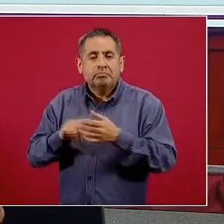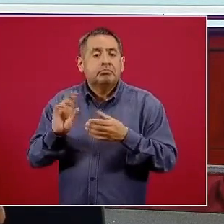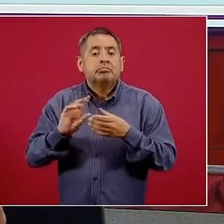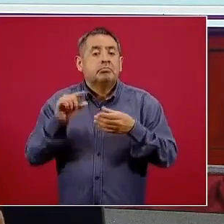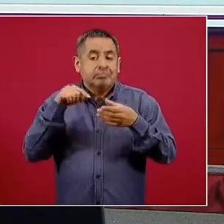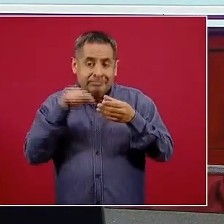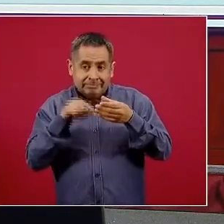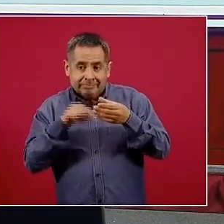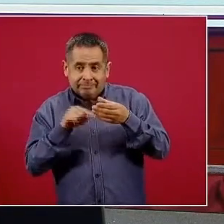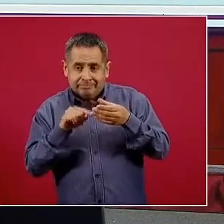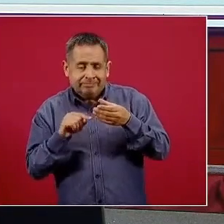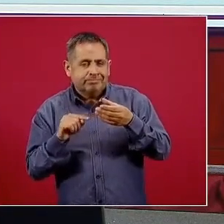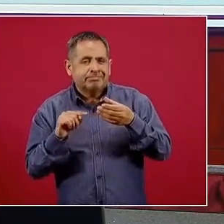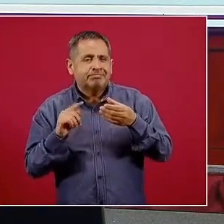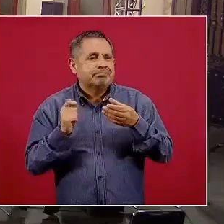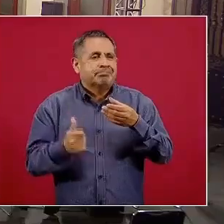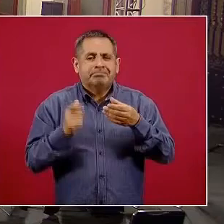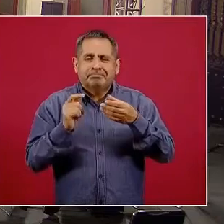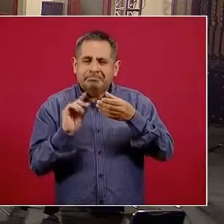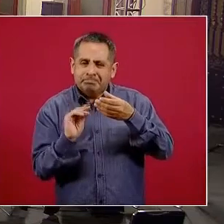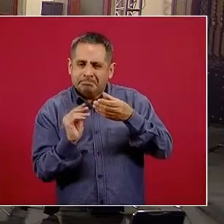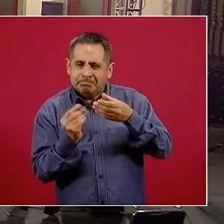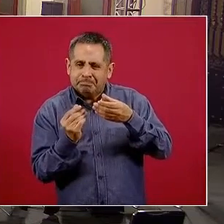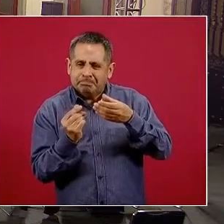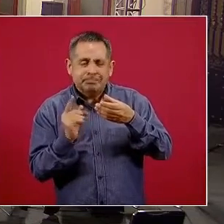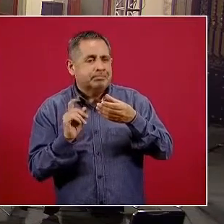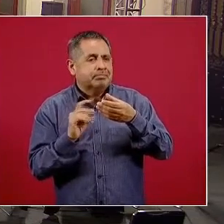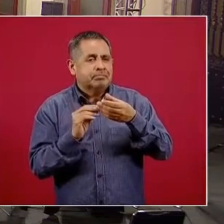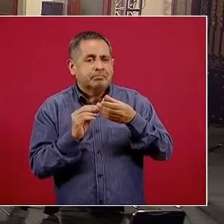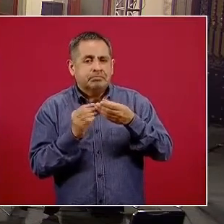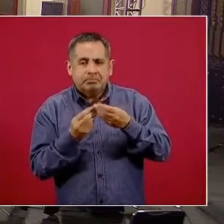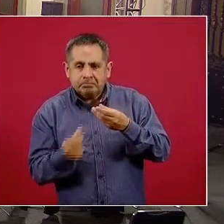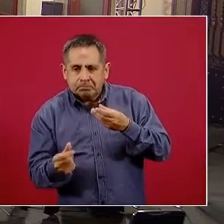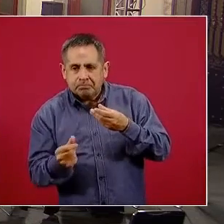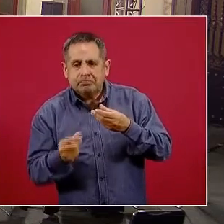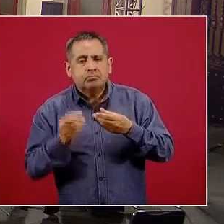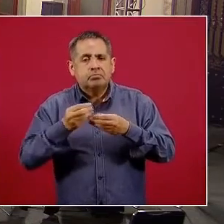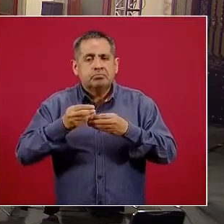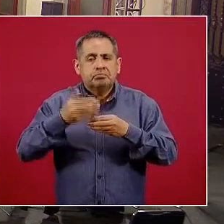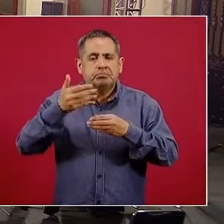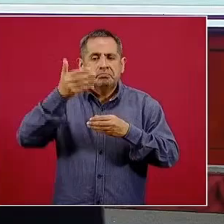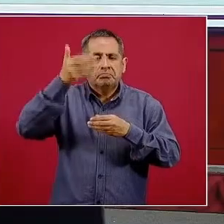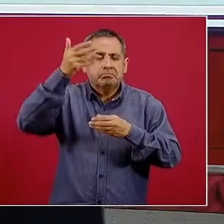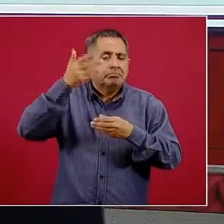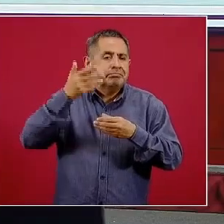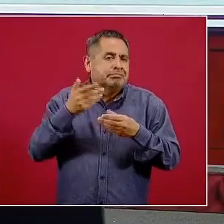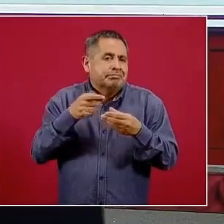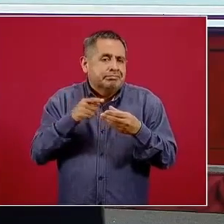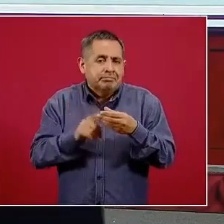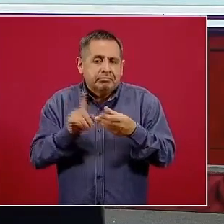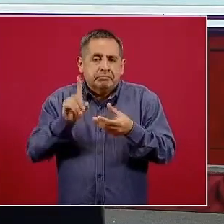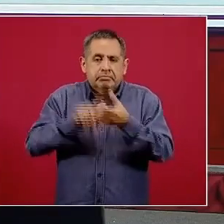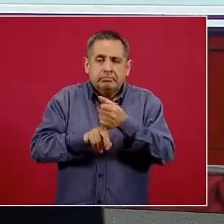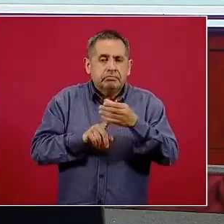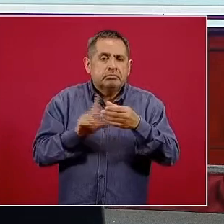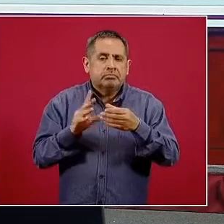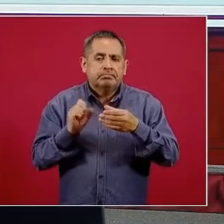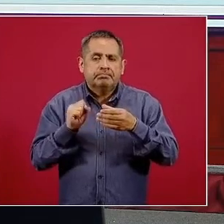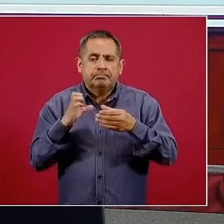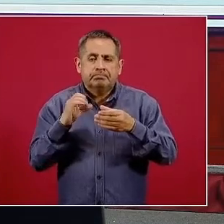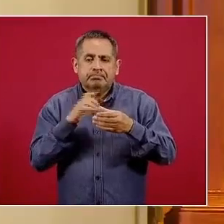si este líquido no se encuentra presente, se derramó o se evaporó, podemos hablar también de las condiciones climáticas al momento del